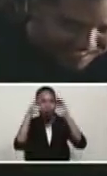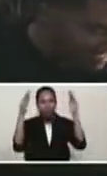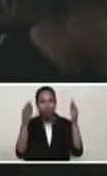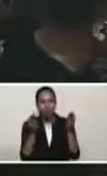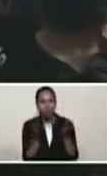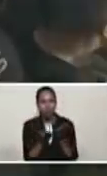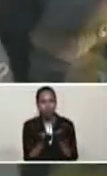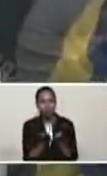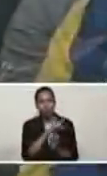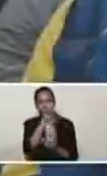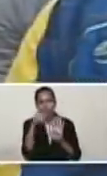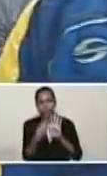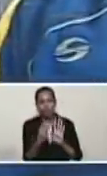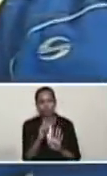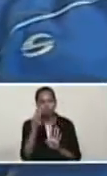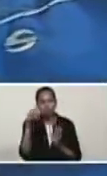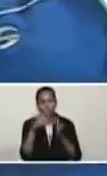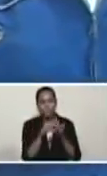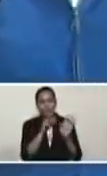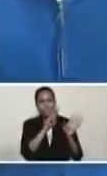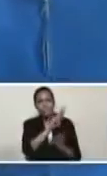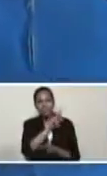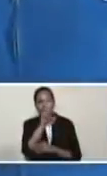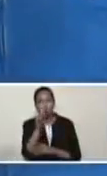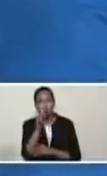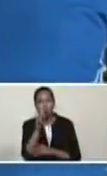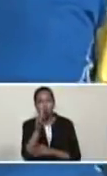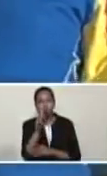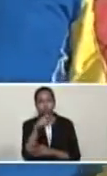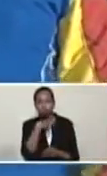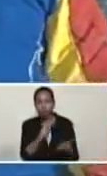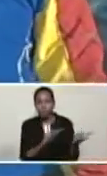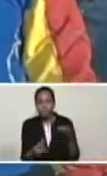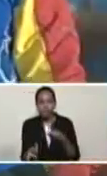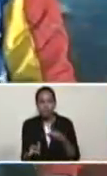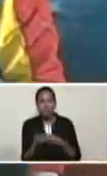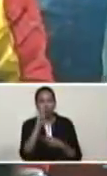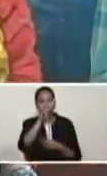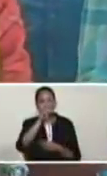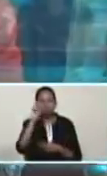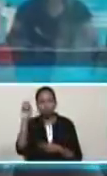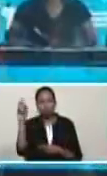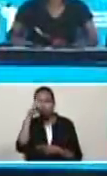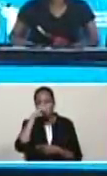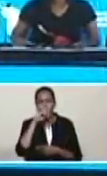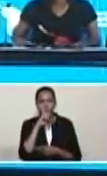entero, 2021, la cita Batalla de Carabobo, 200 años.